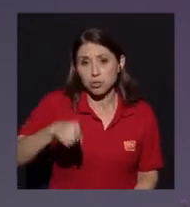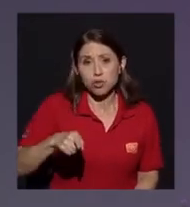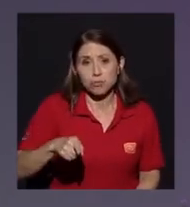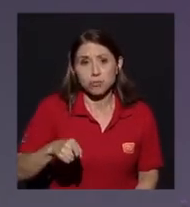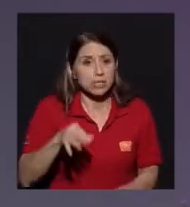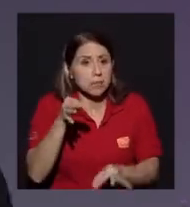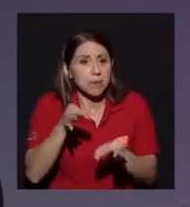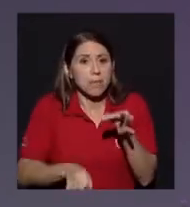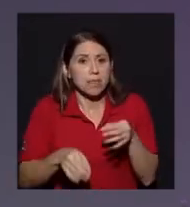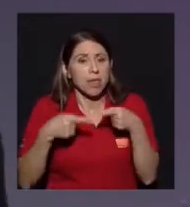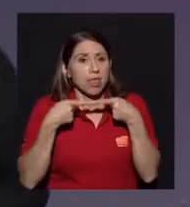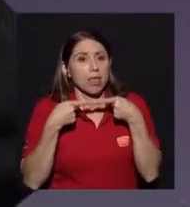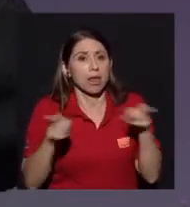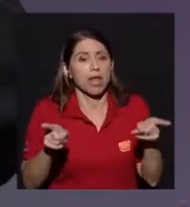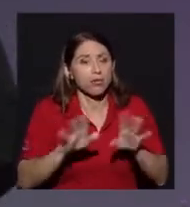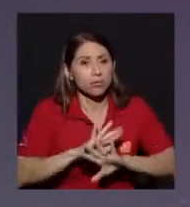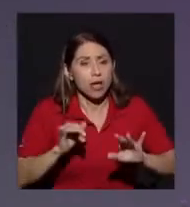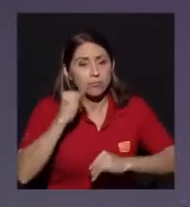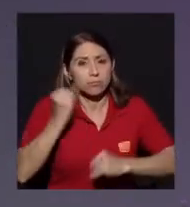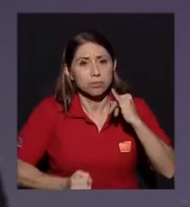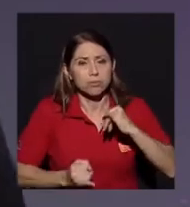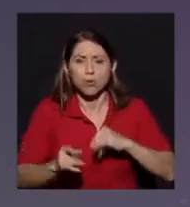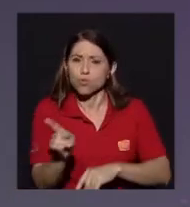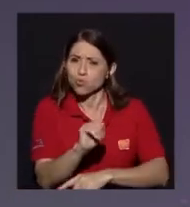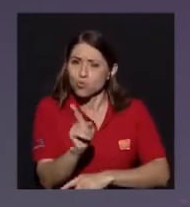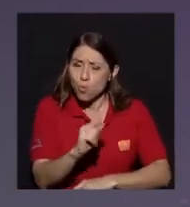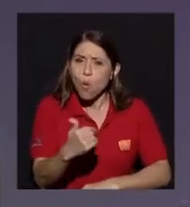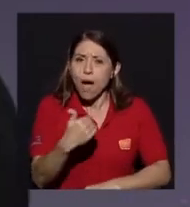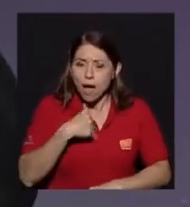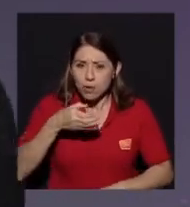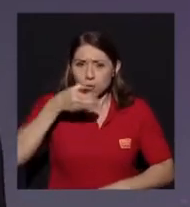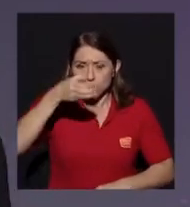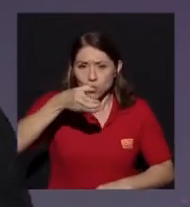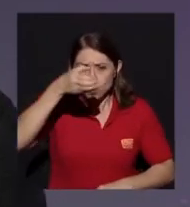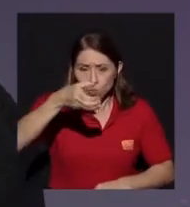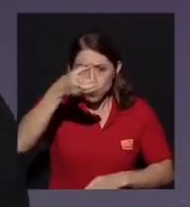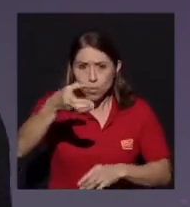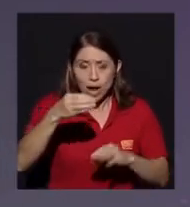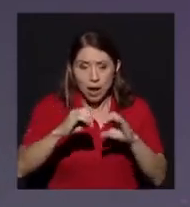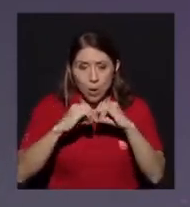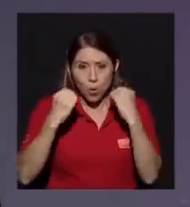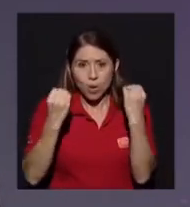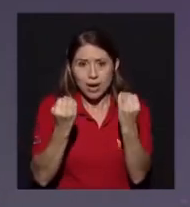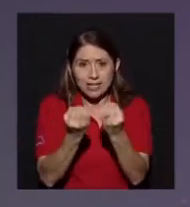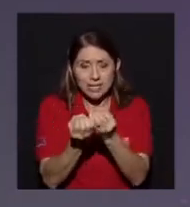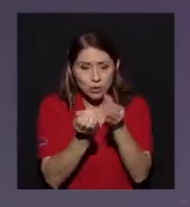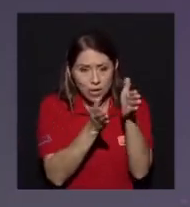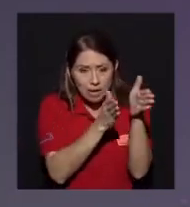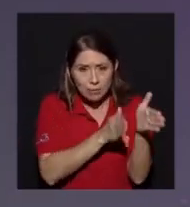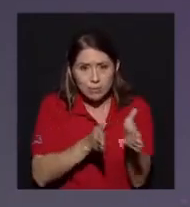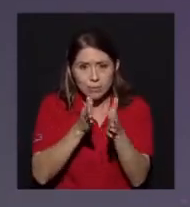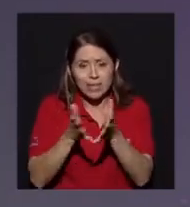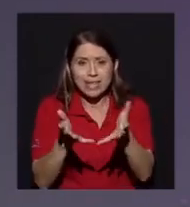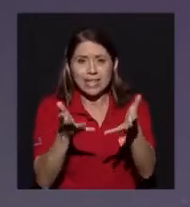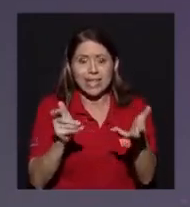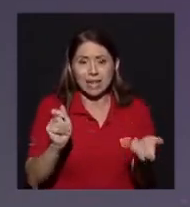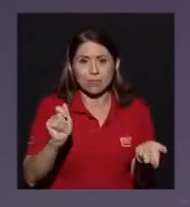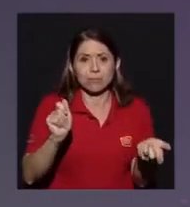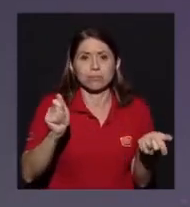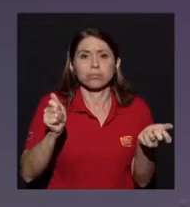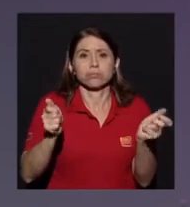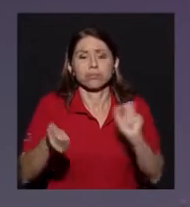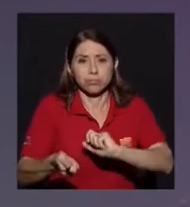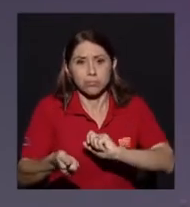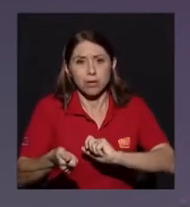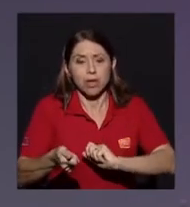decreto se acabó no hay toda una cultura de organización al que quiere modificarse a partir de la sensibilización